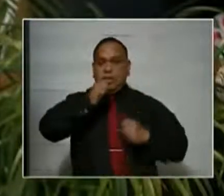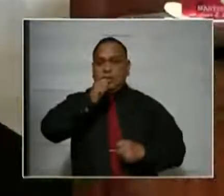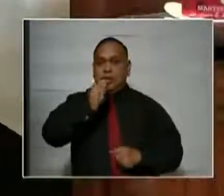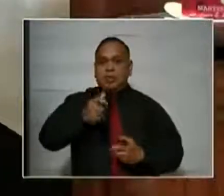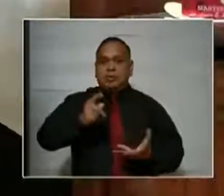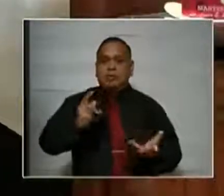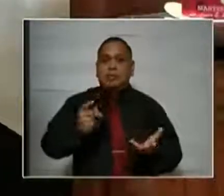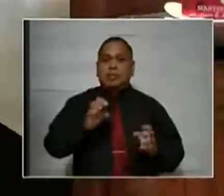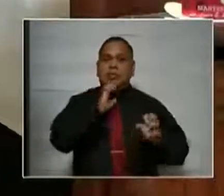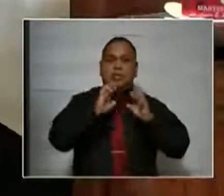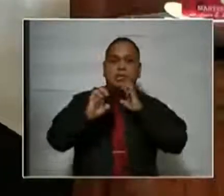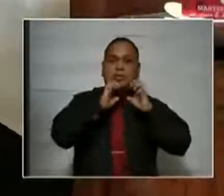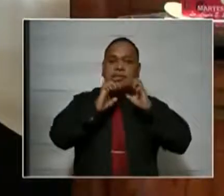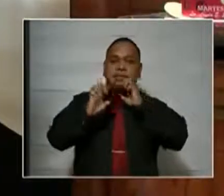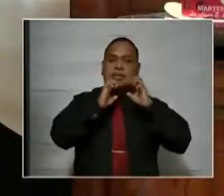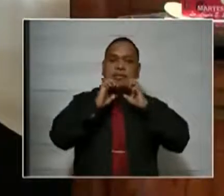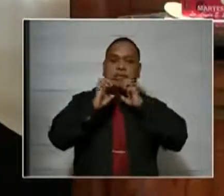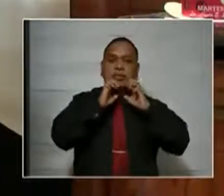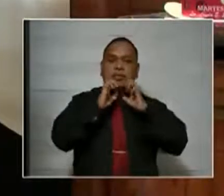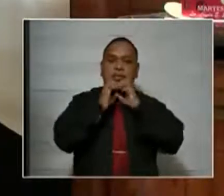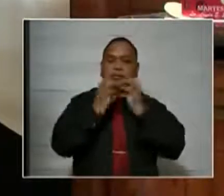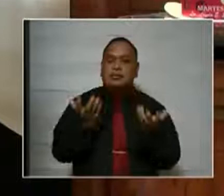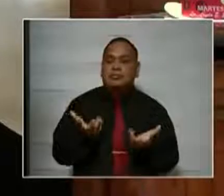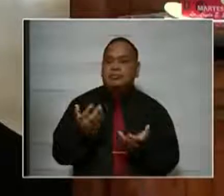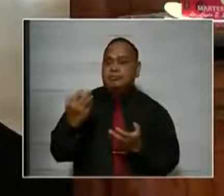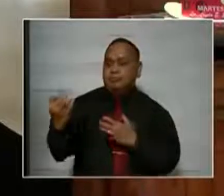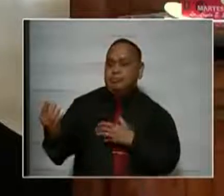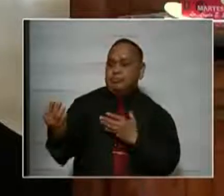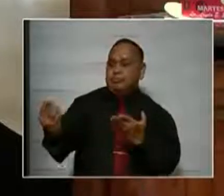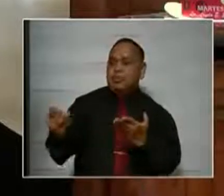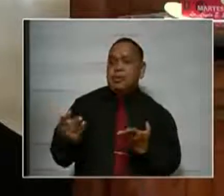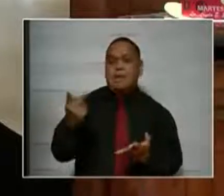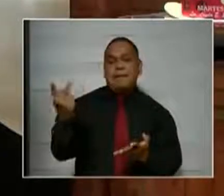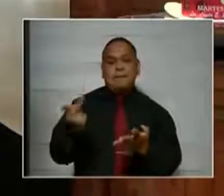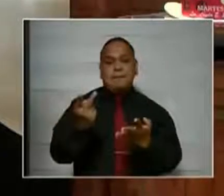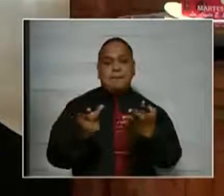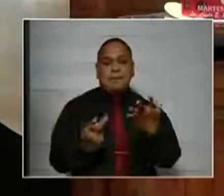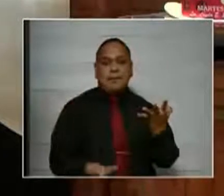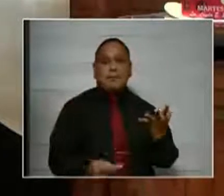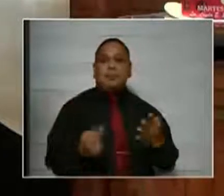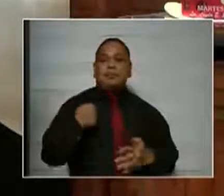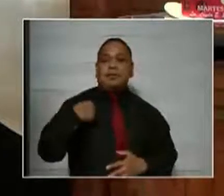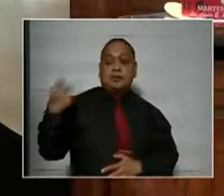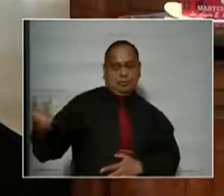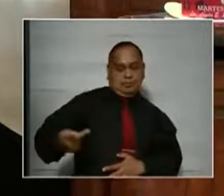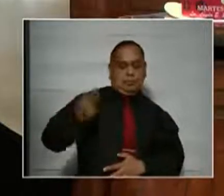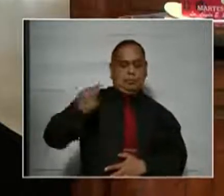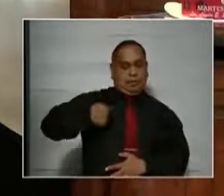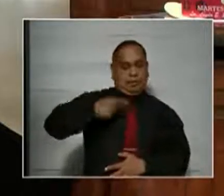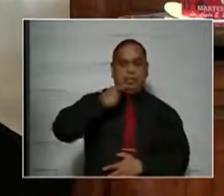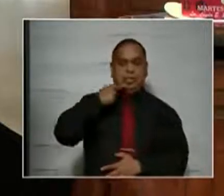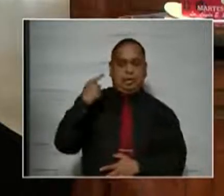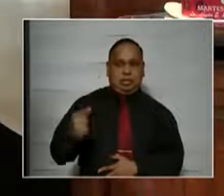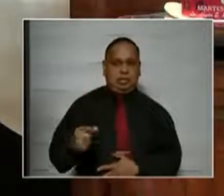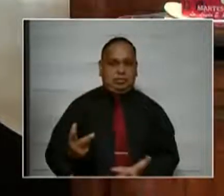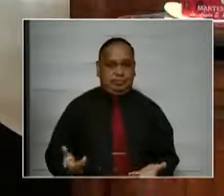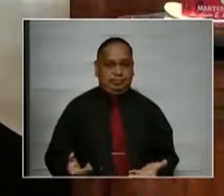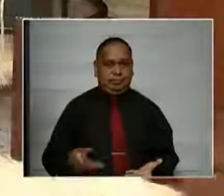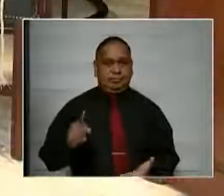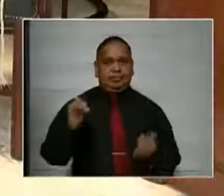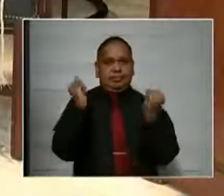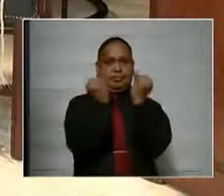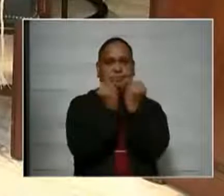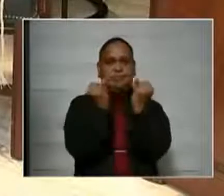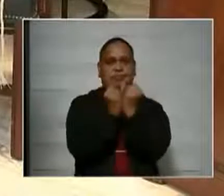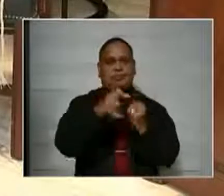sus auto entrevistas No ya cuando están fabricadas con la pregunta de tenéis que preguntar para que yo conteste que Los